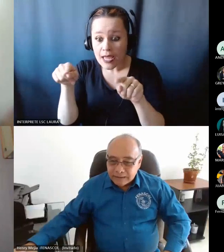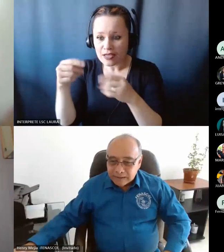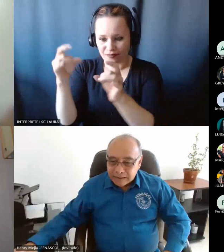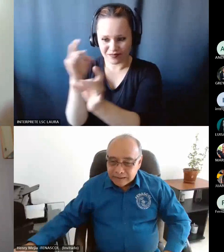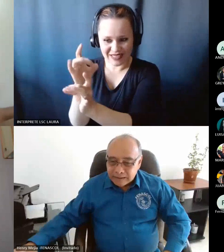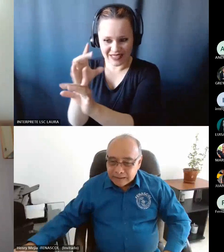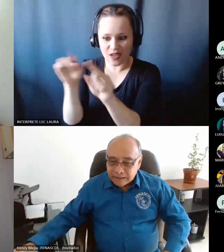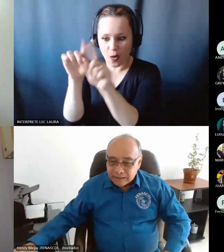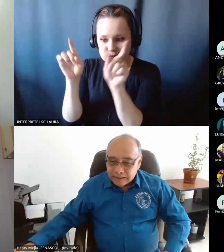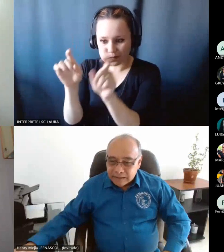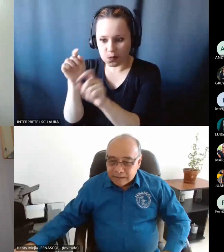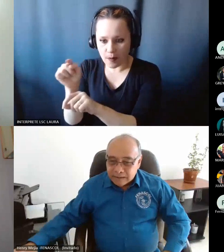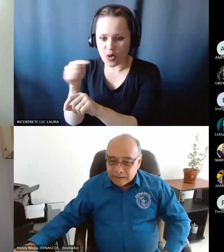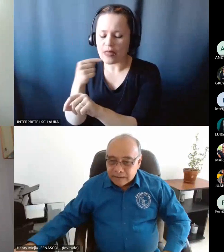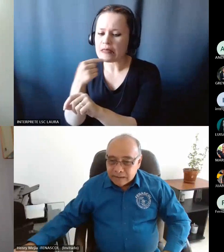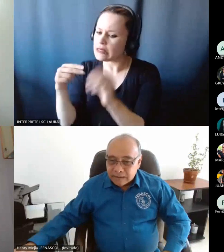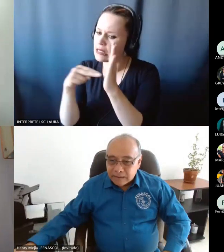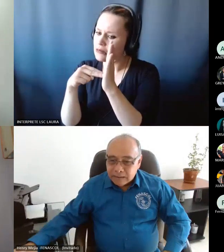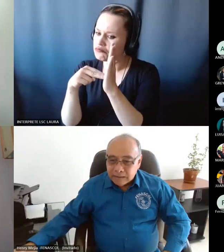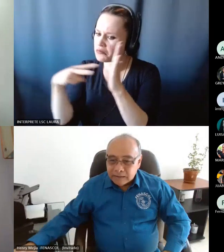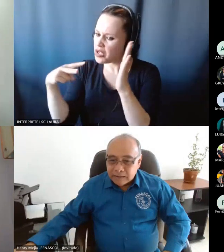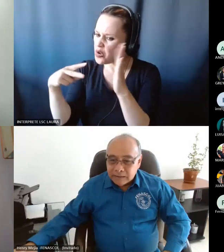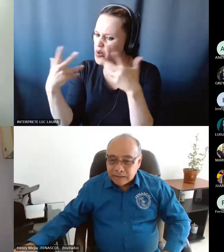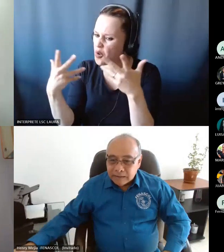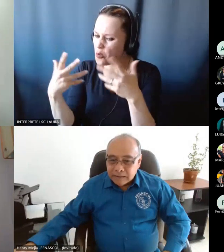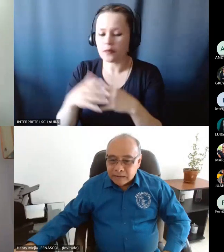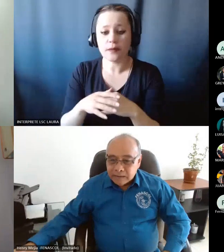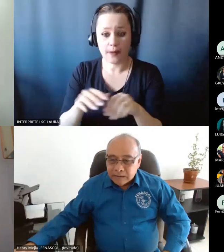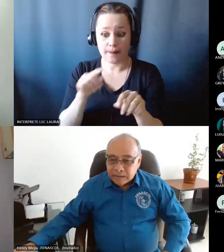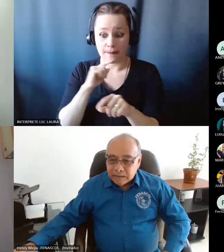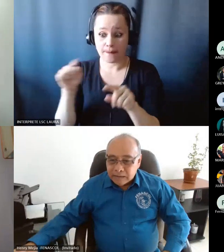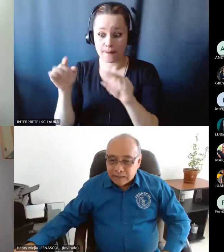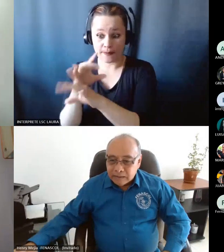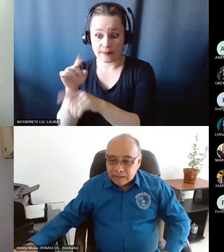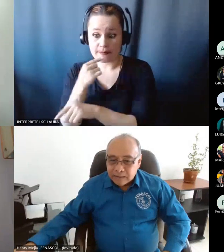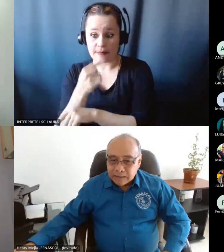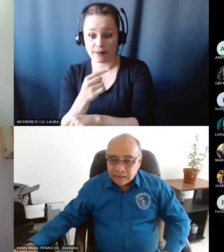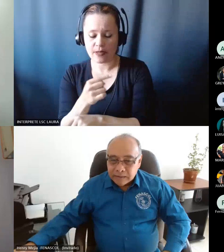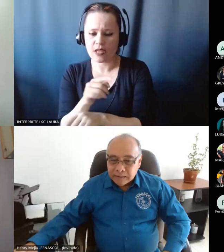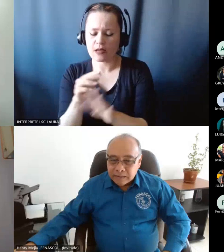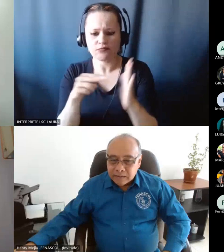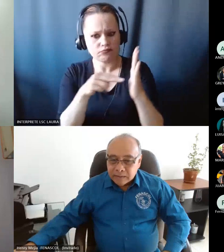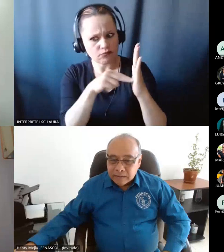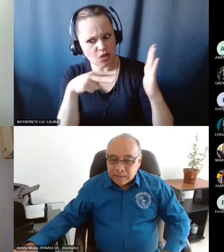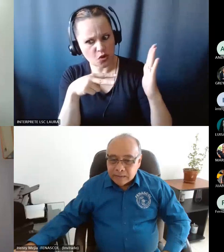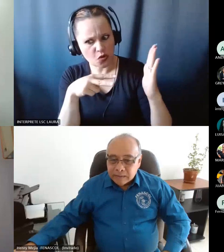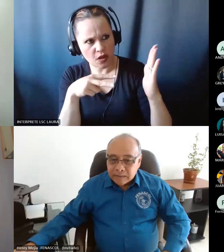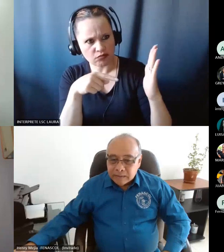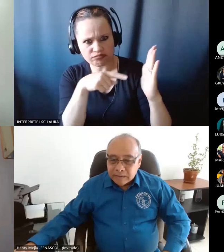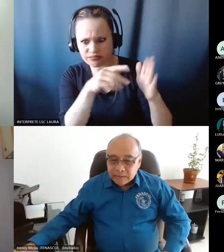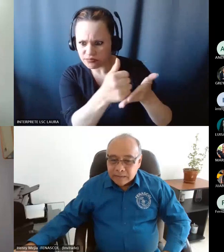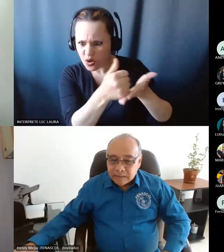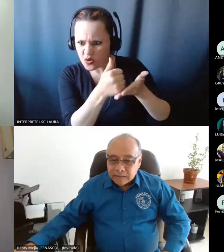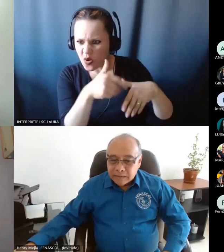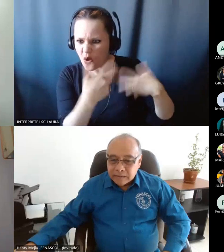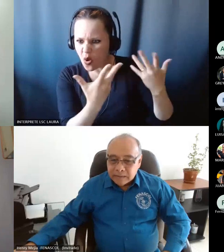eh precisamente frente a eso qué papel tiene la tecnología en la